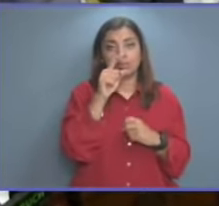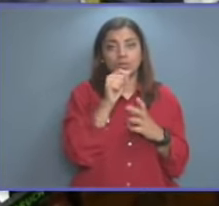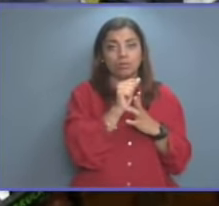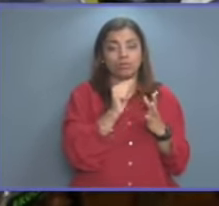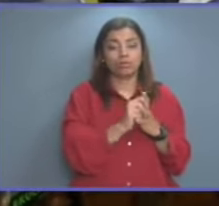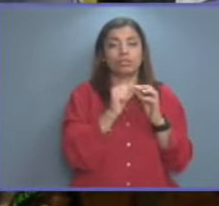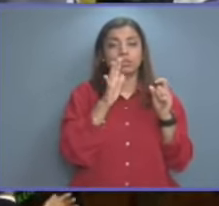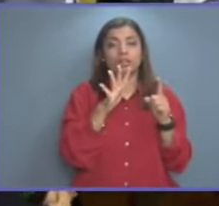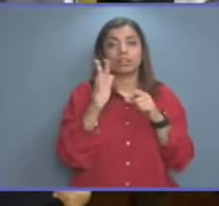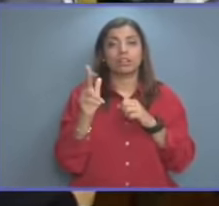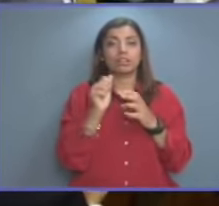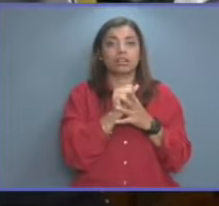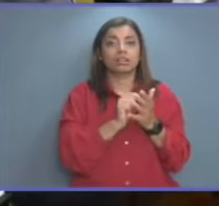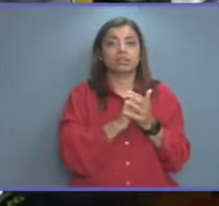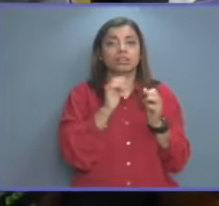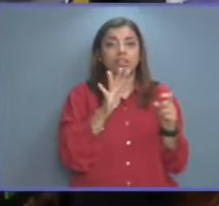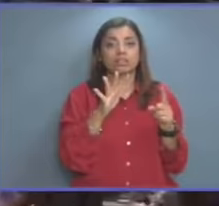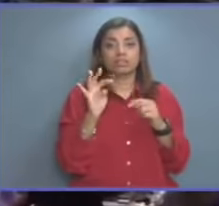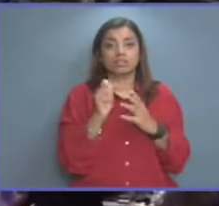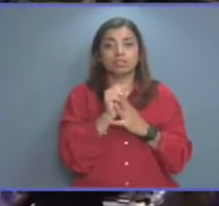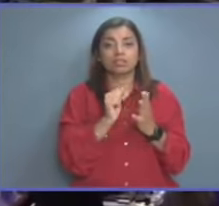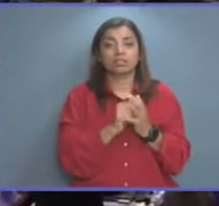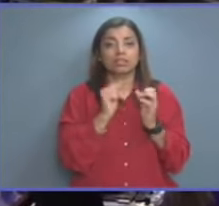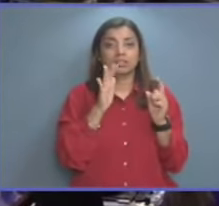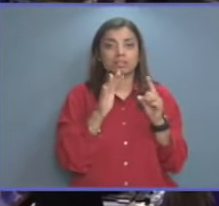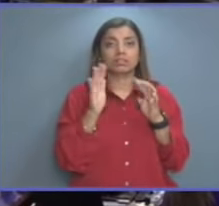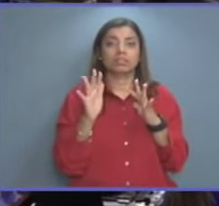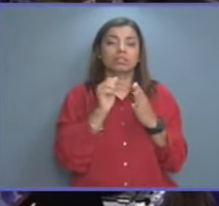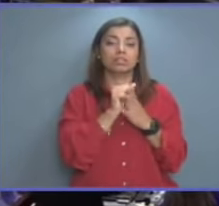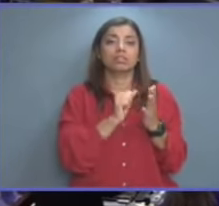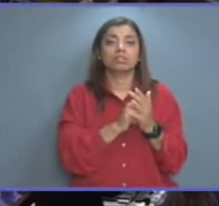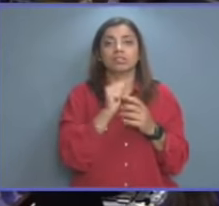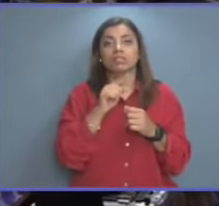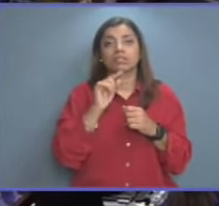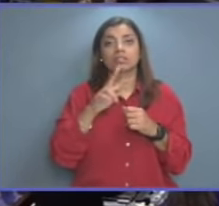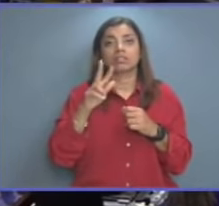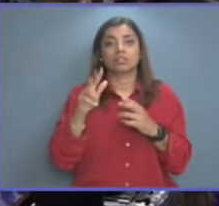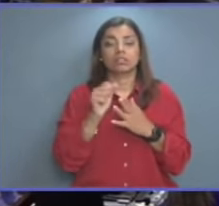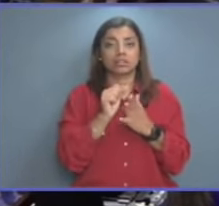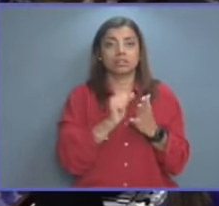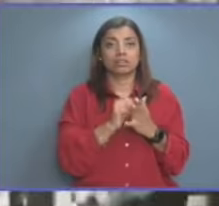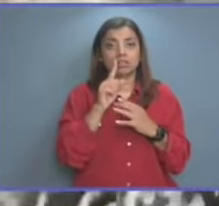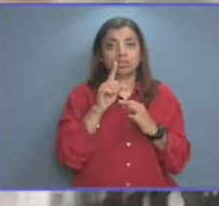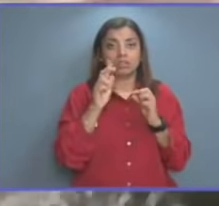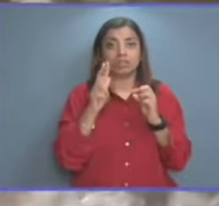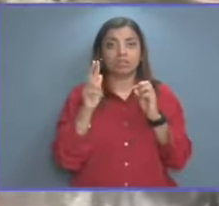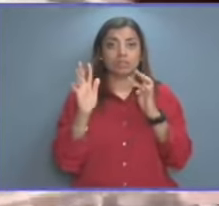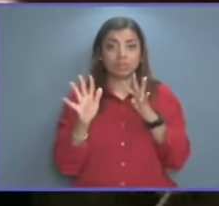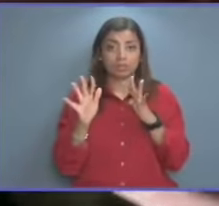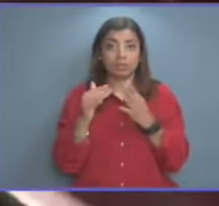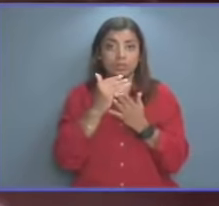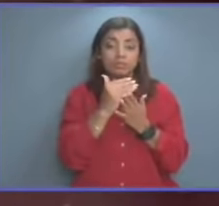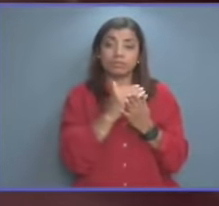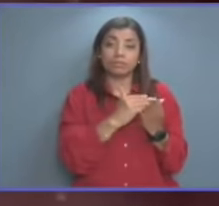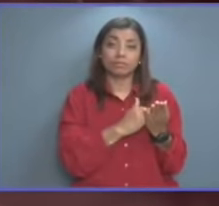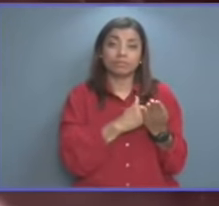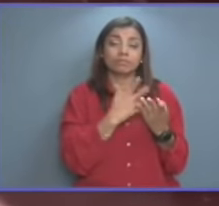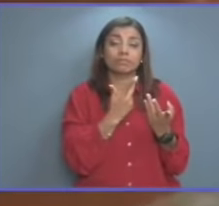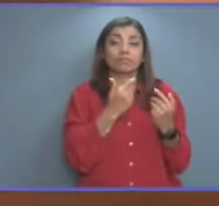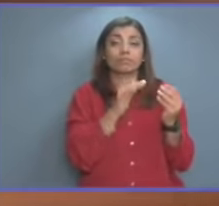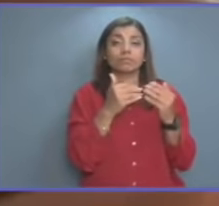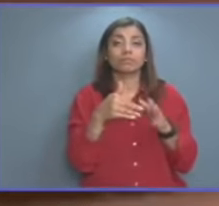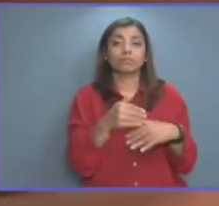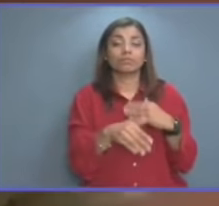63 64 69 133 y 139 que establecen una